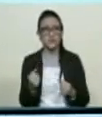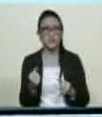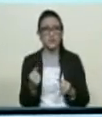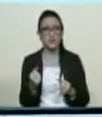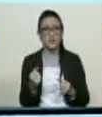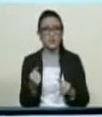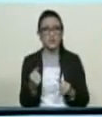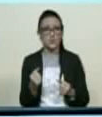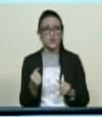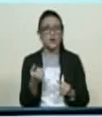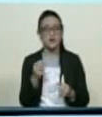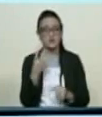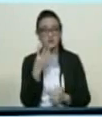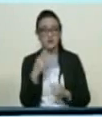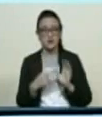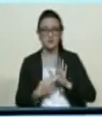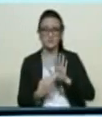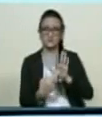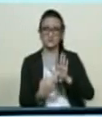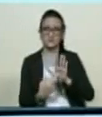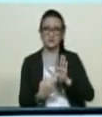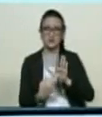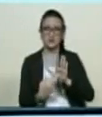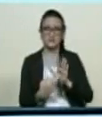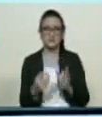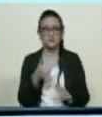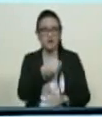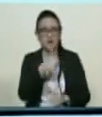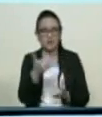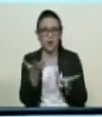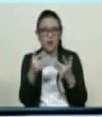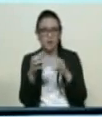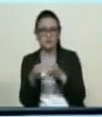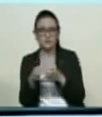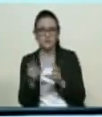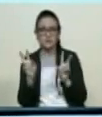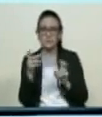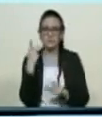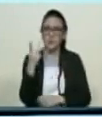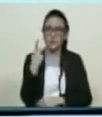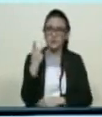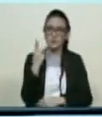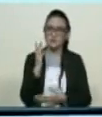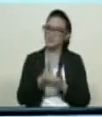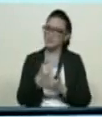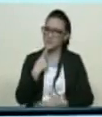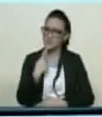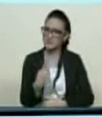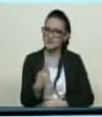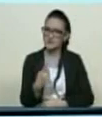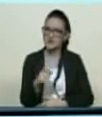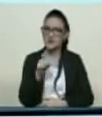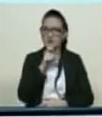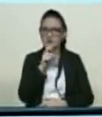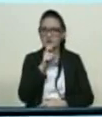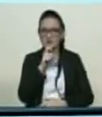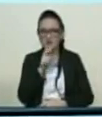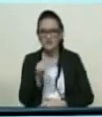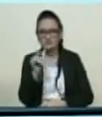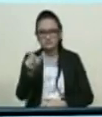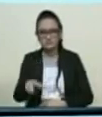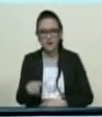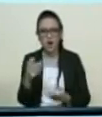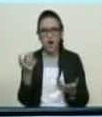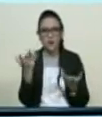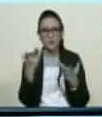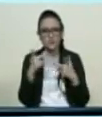auditoría hay tres representantes por organización con fines políticos. Siempre lo he dicho, ¿quiénes están en las auditorías? Está,